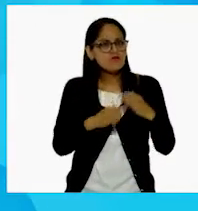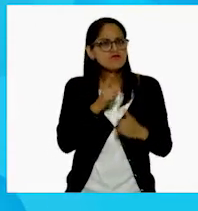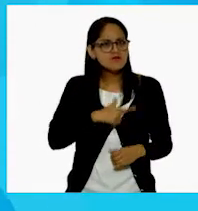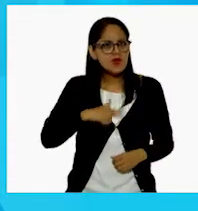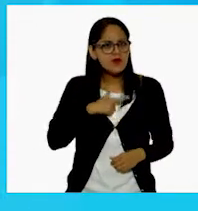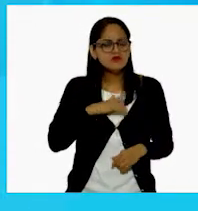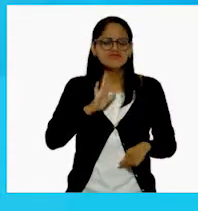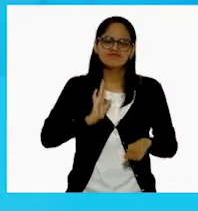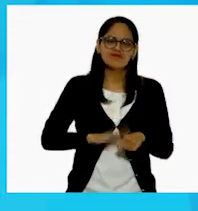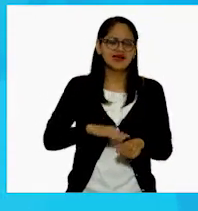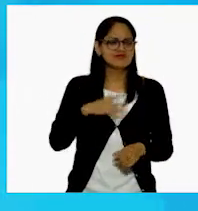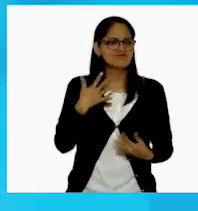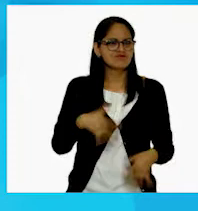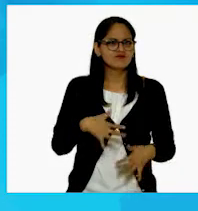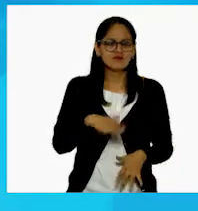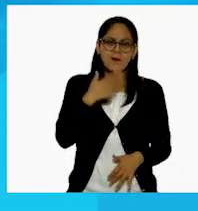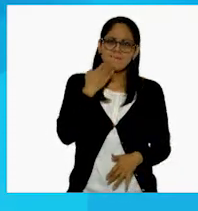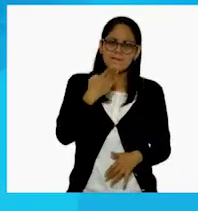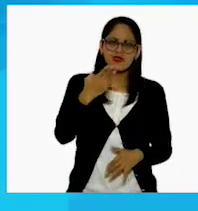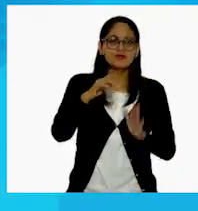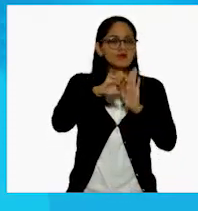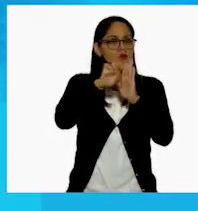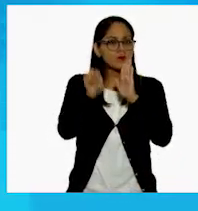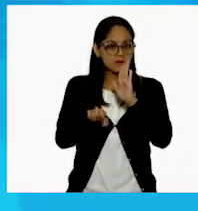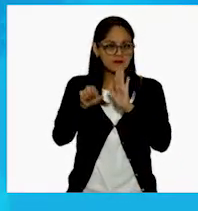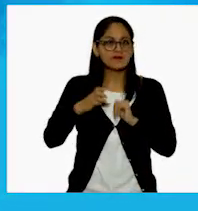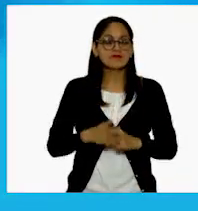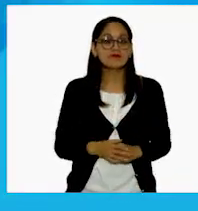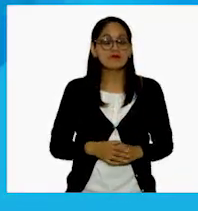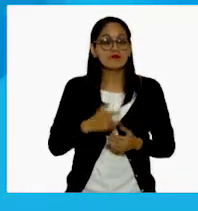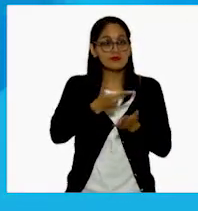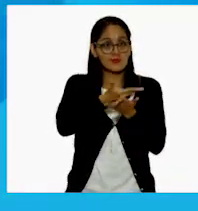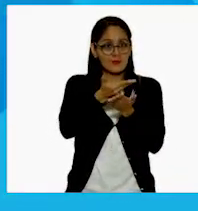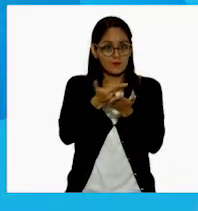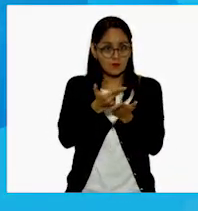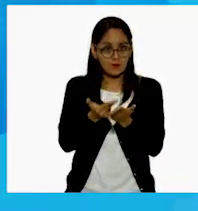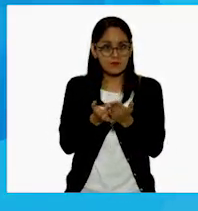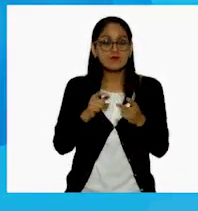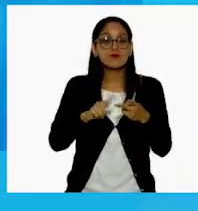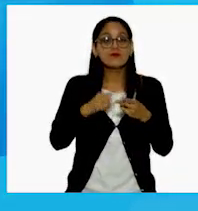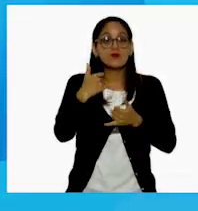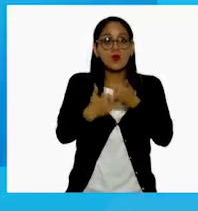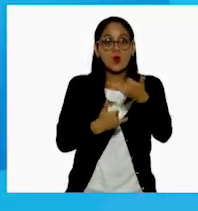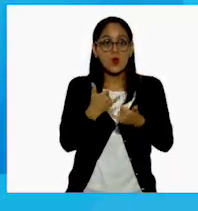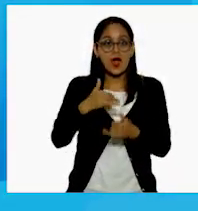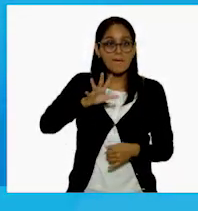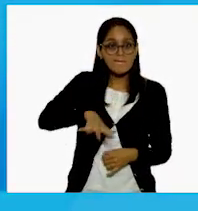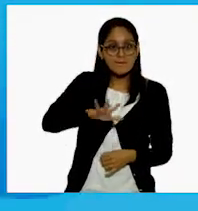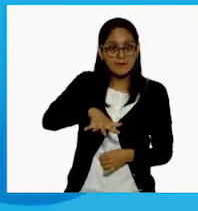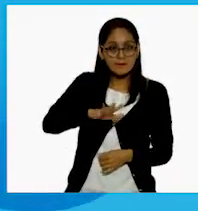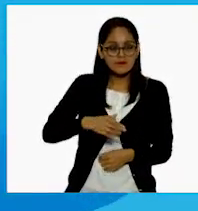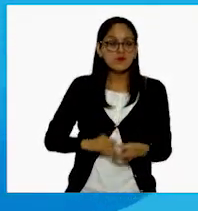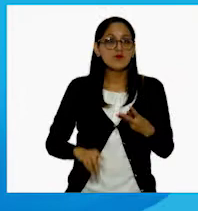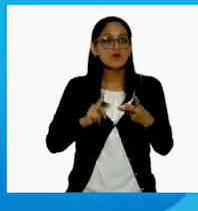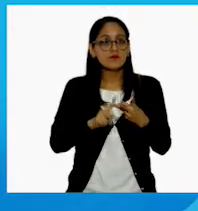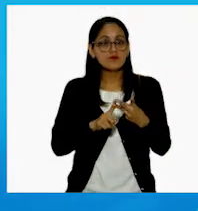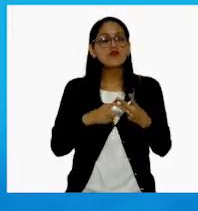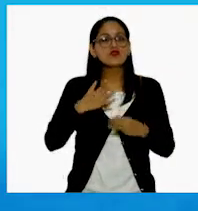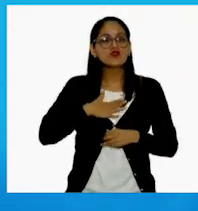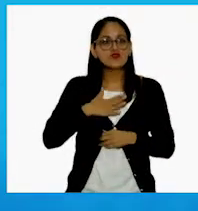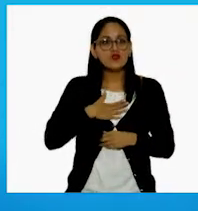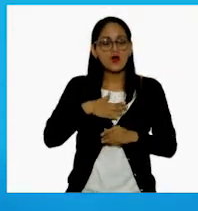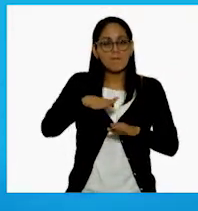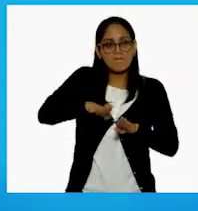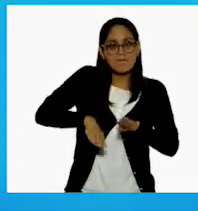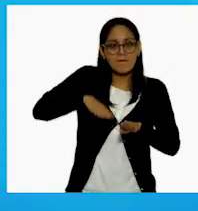dan súper, súper bien. Por ejemplo, dibujar, jugar a la pelota, andar en